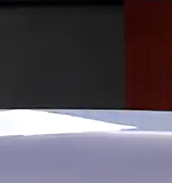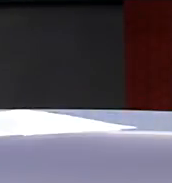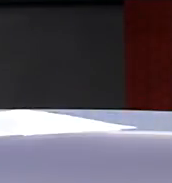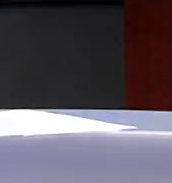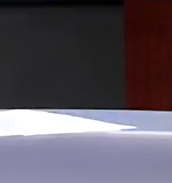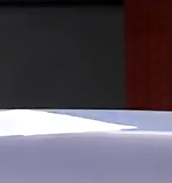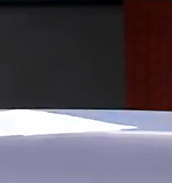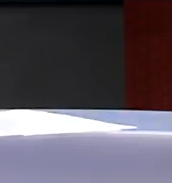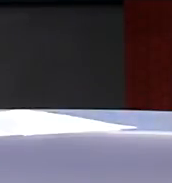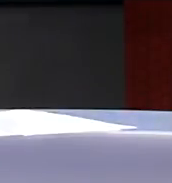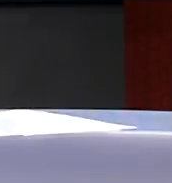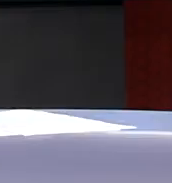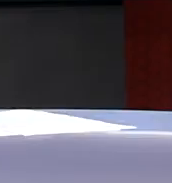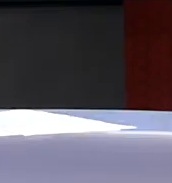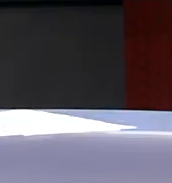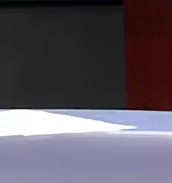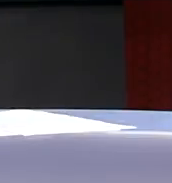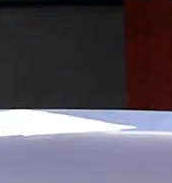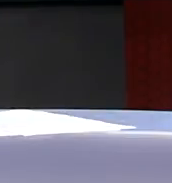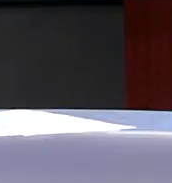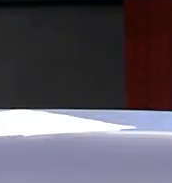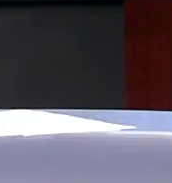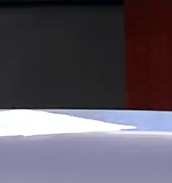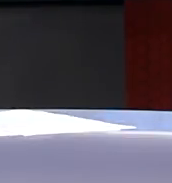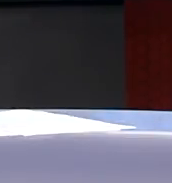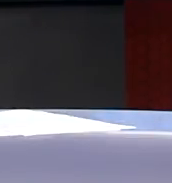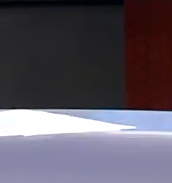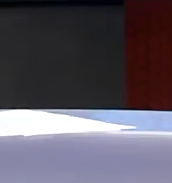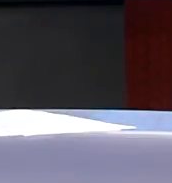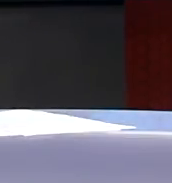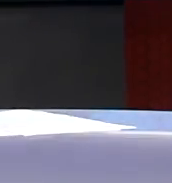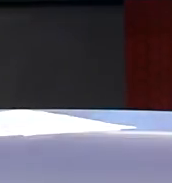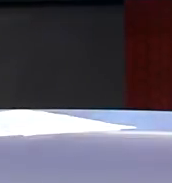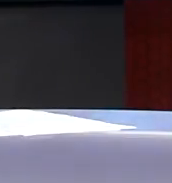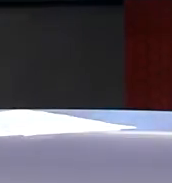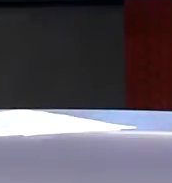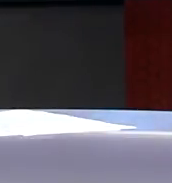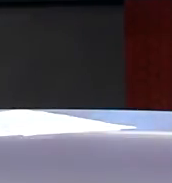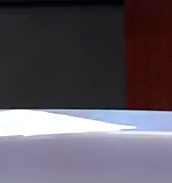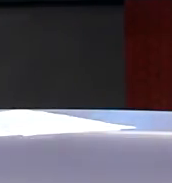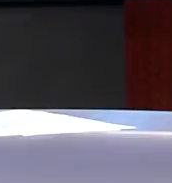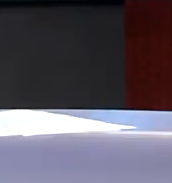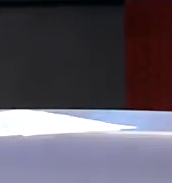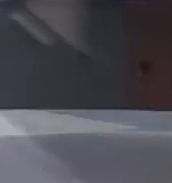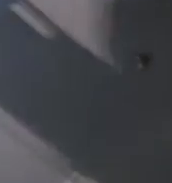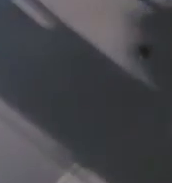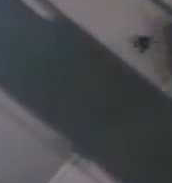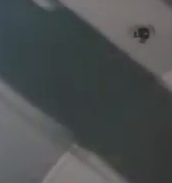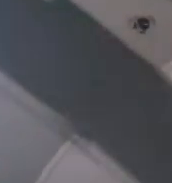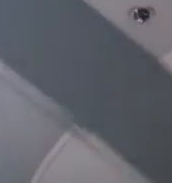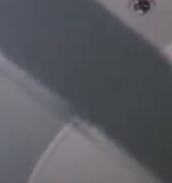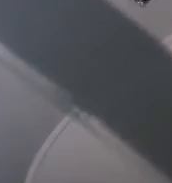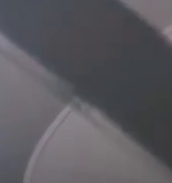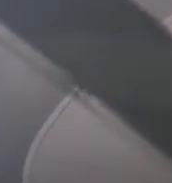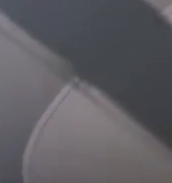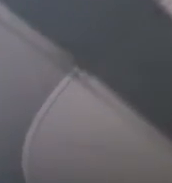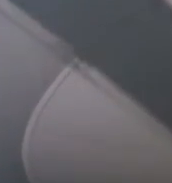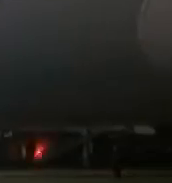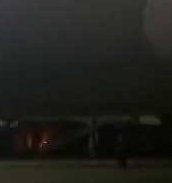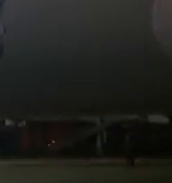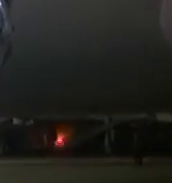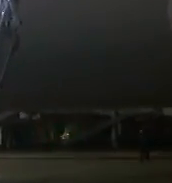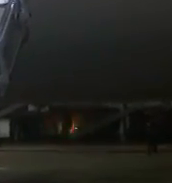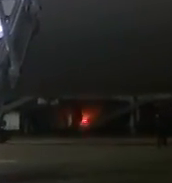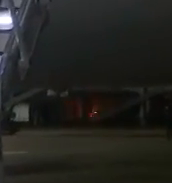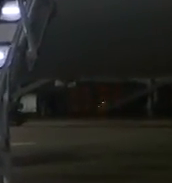Luego de participar en la 8ª cumbre de líderes de América del Norte, por la mañana del jueves, el presidente Enrique Peña Nieto llegó a